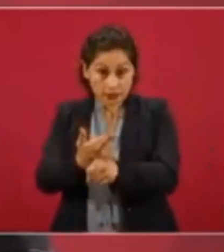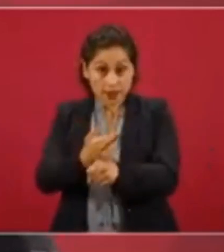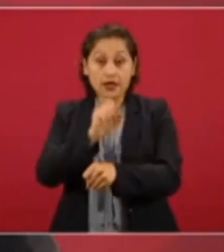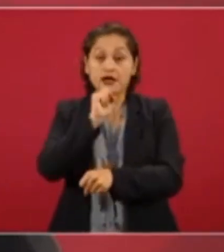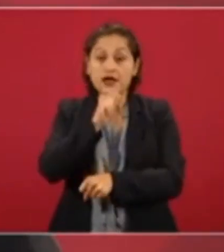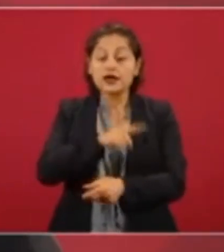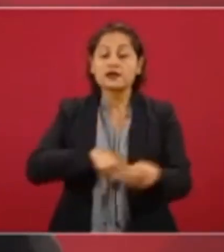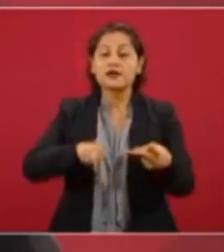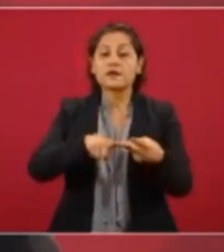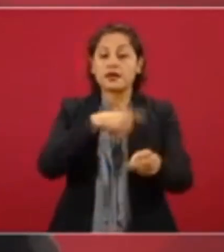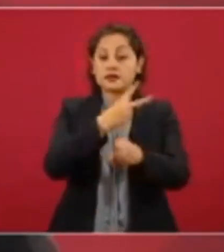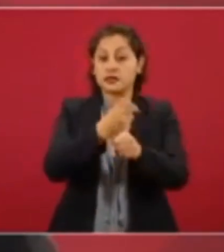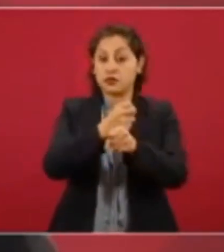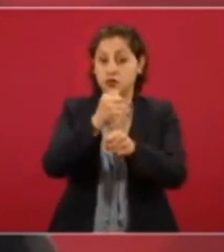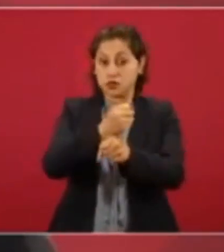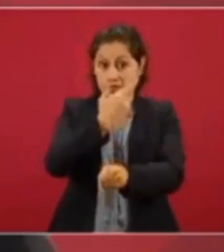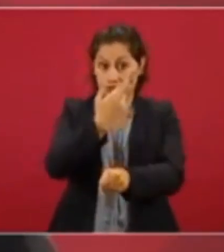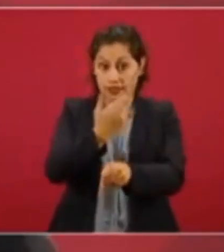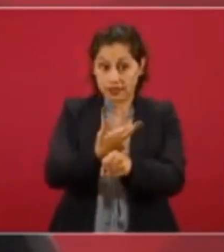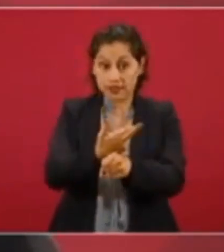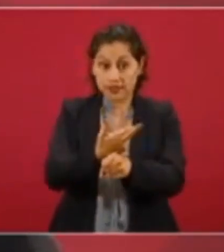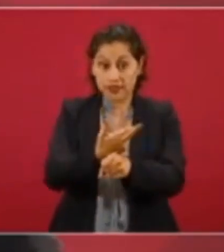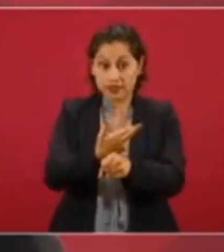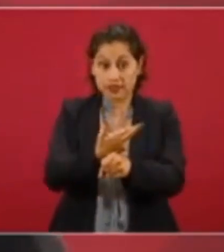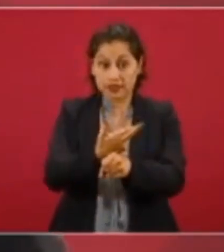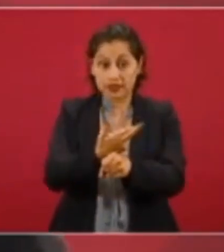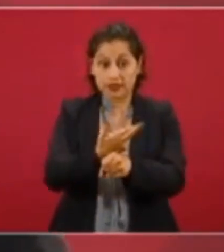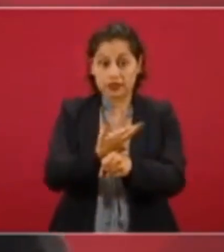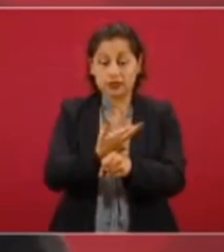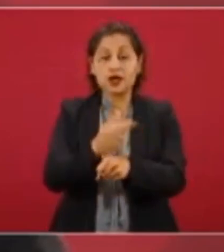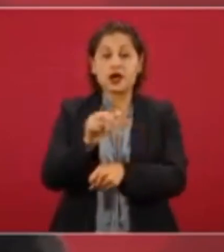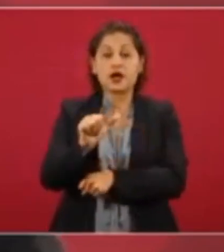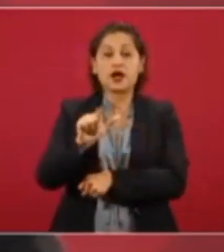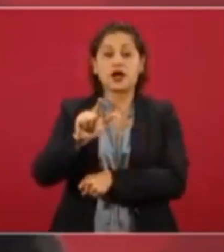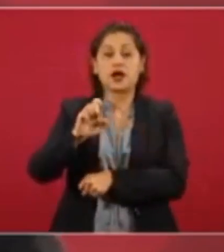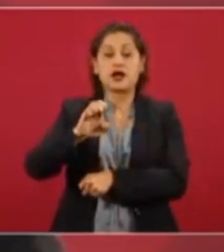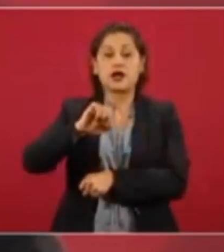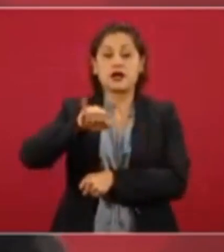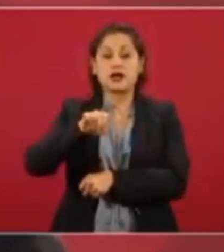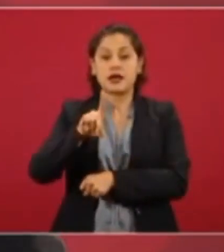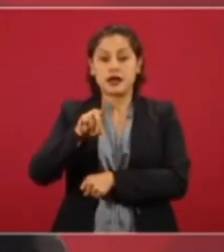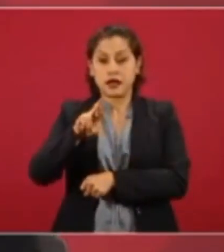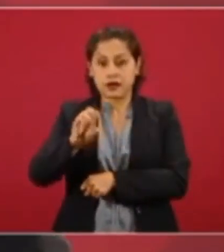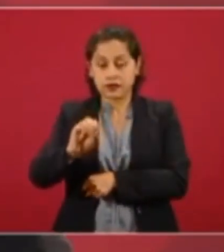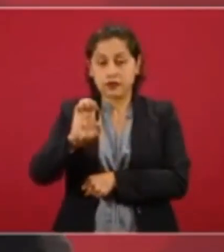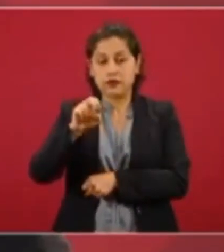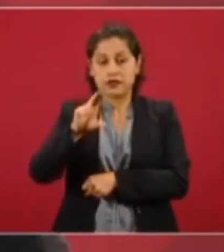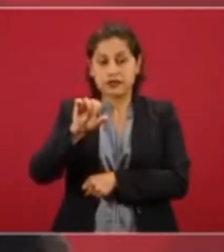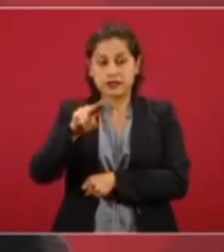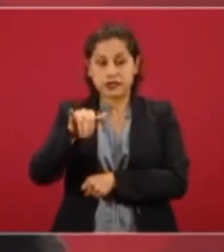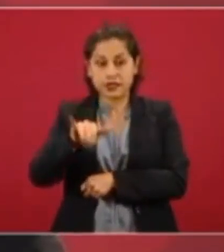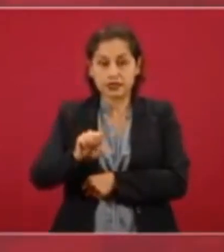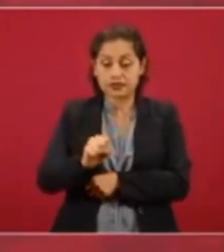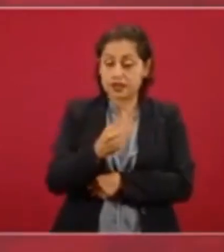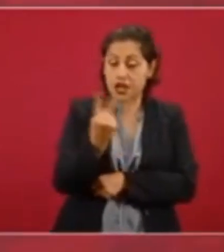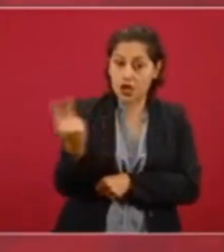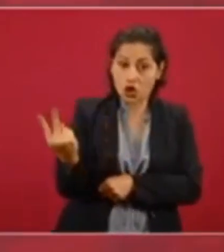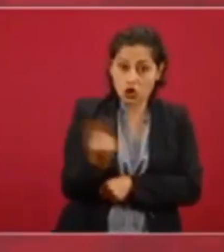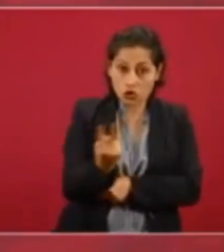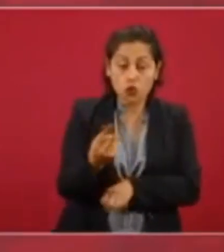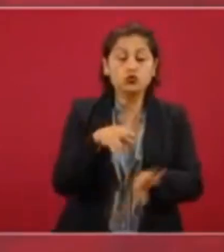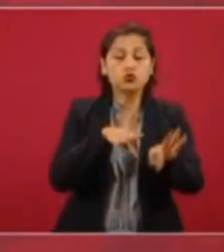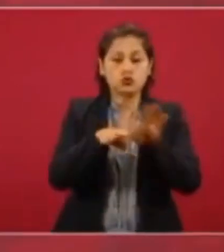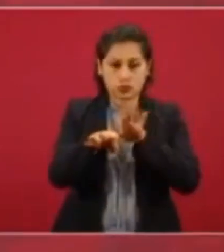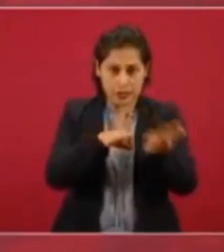subsecretario Alejandro Encinas son servidores